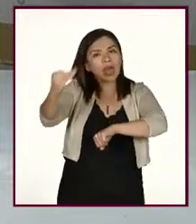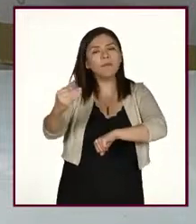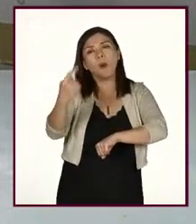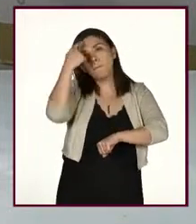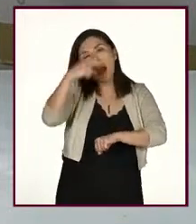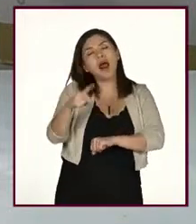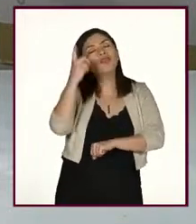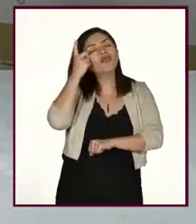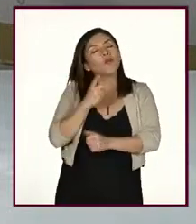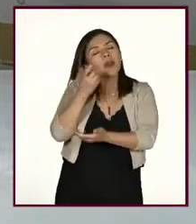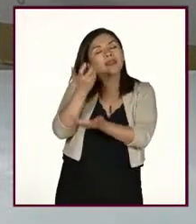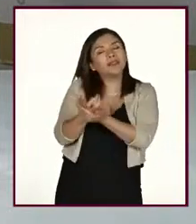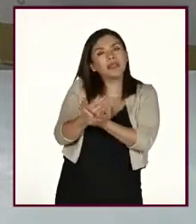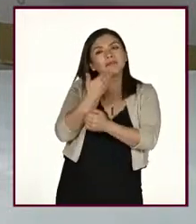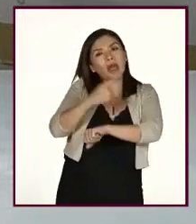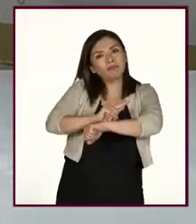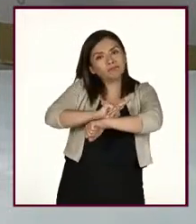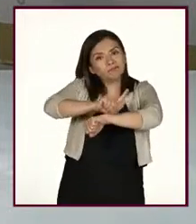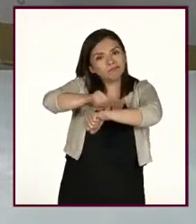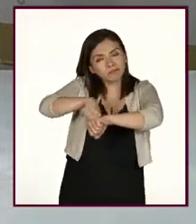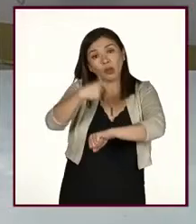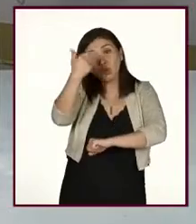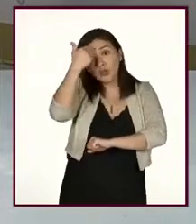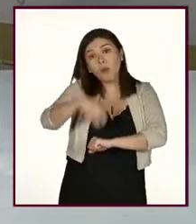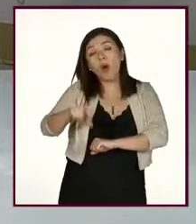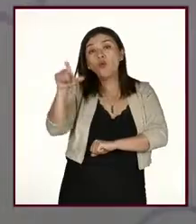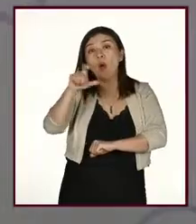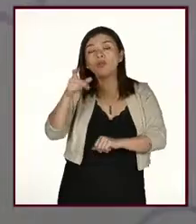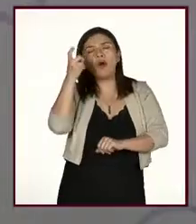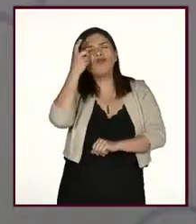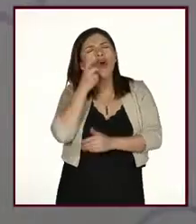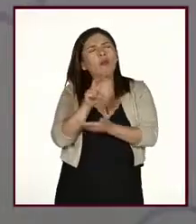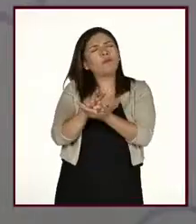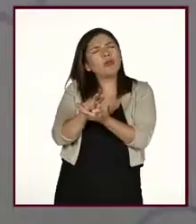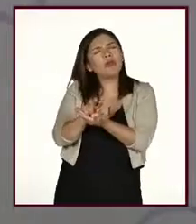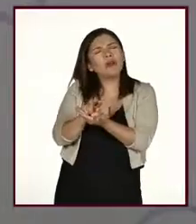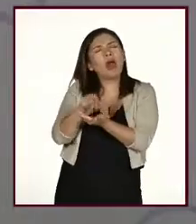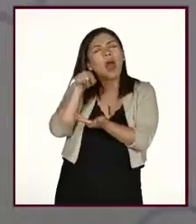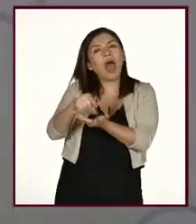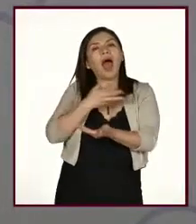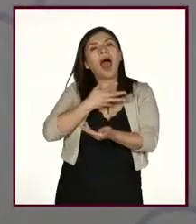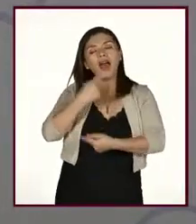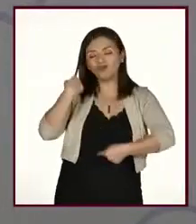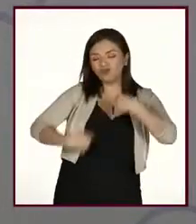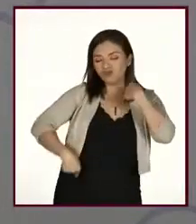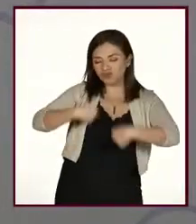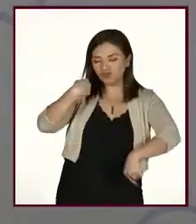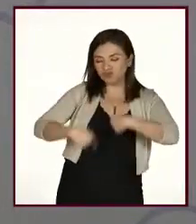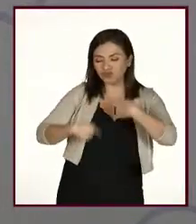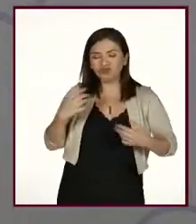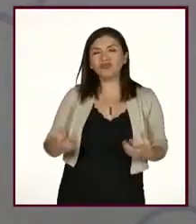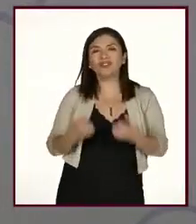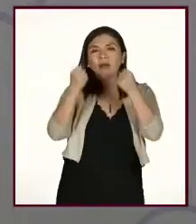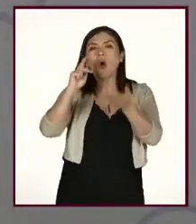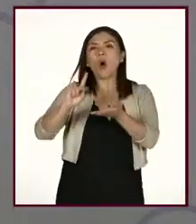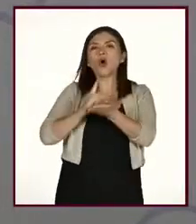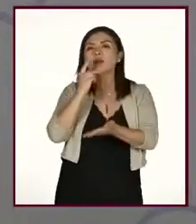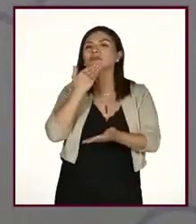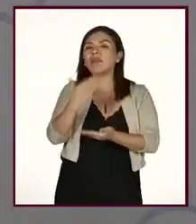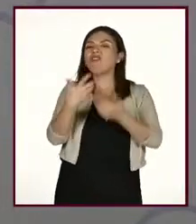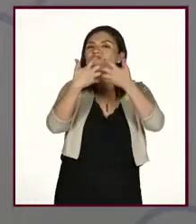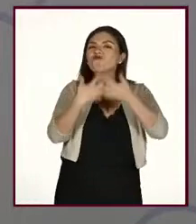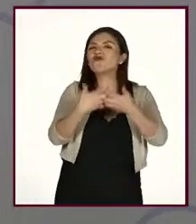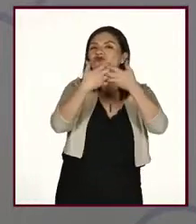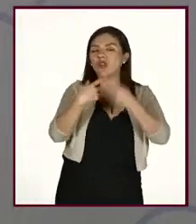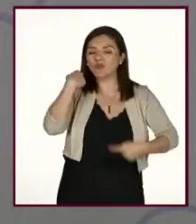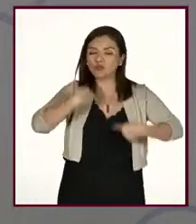apropiadas. Pues sabemos que durante el sueño, durante el descanso, ahí están en función y en recuperación nuestro organismo y se presentan